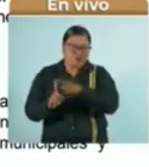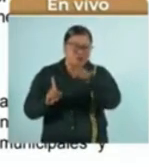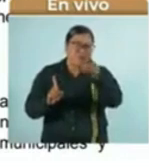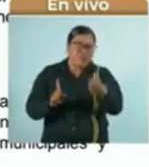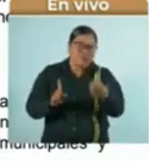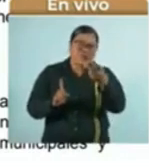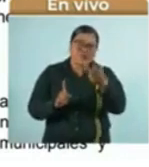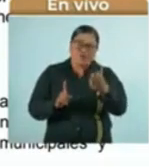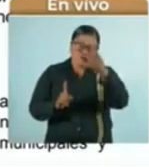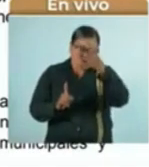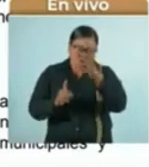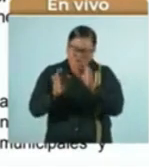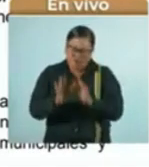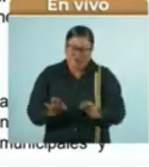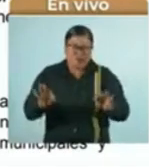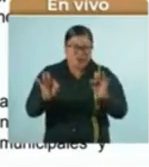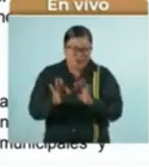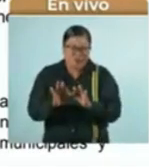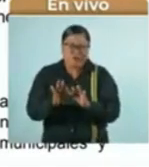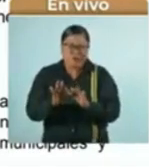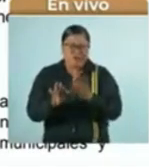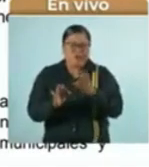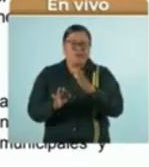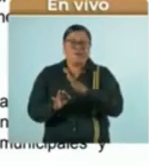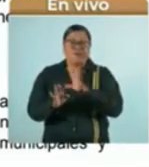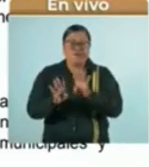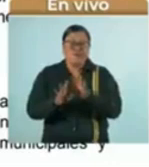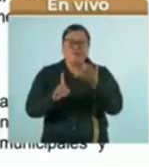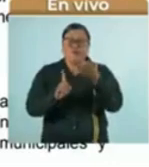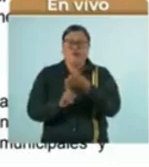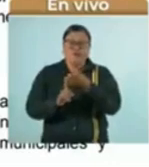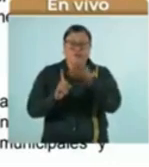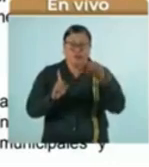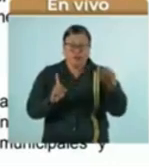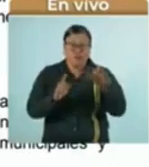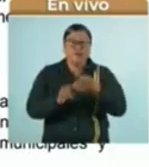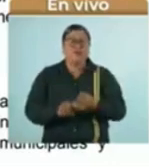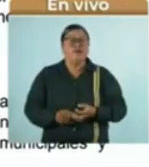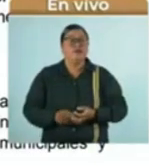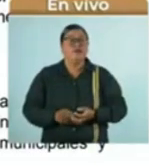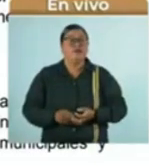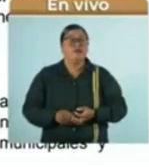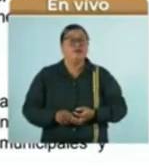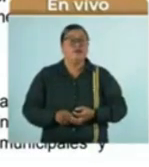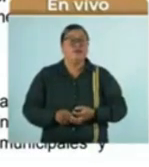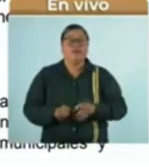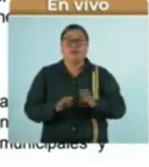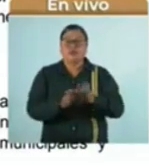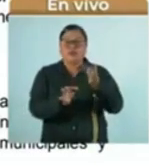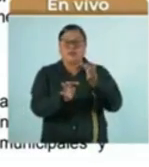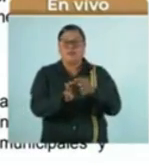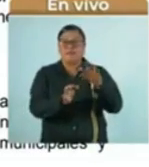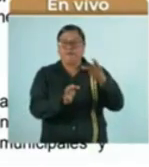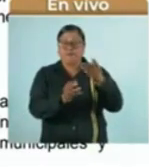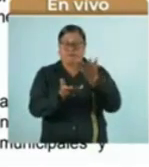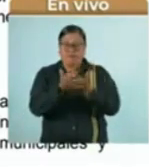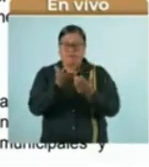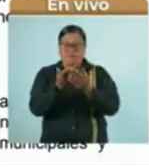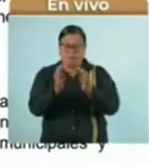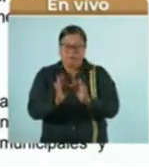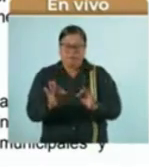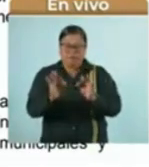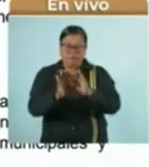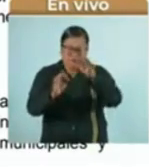Esta frase es muy importante, lo que se define en el ordenamiento y su cumplimiento será de suma importancia para el proceso